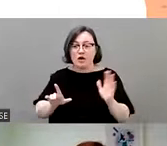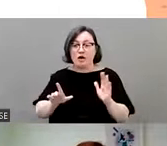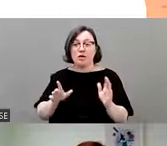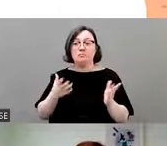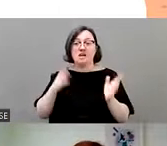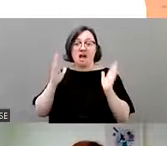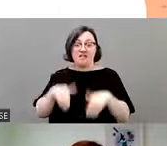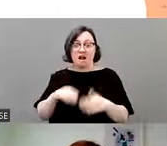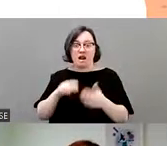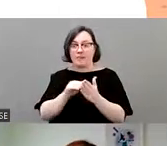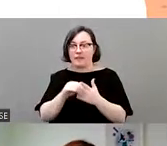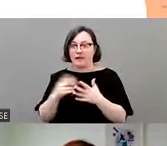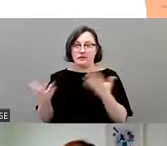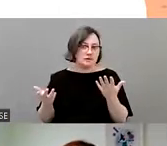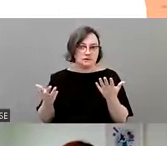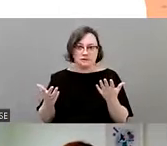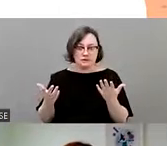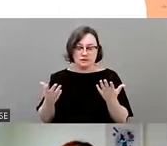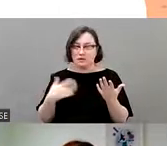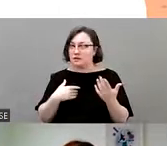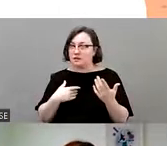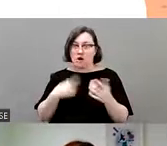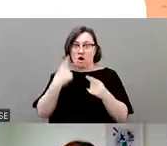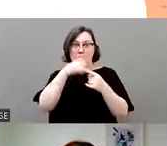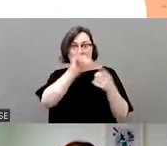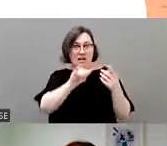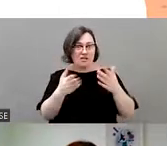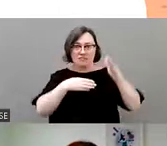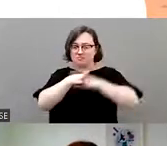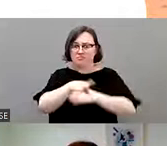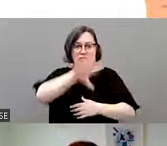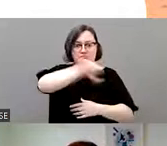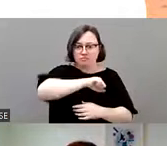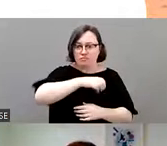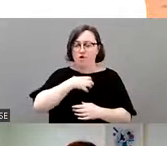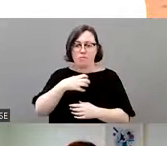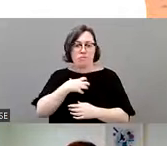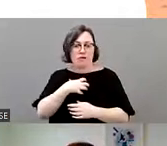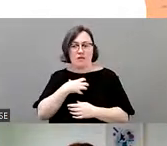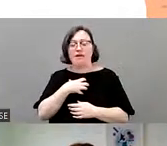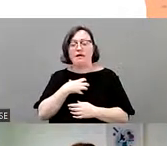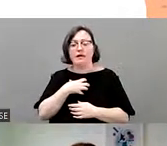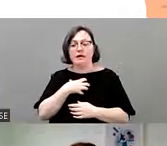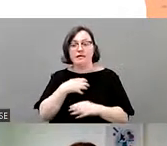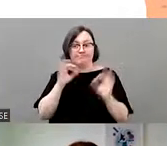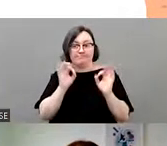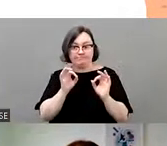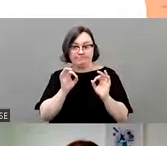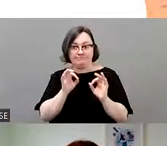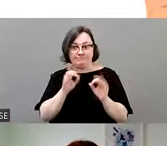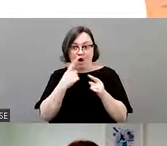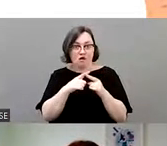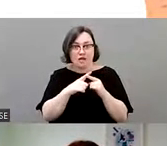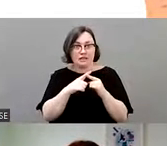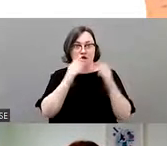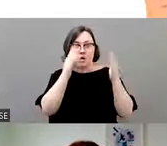Y a veces pues no accedemos muchas veces los usuarios a muchas cosas